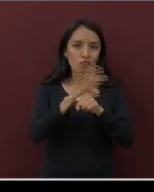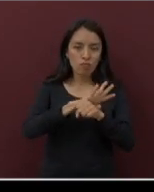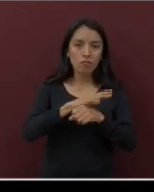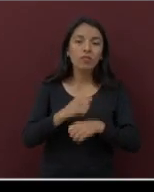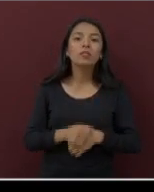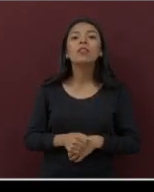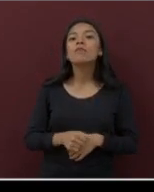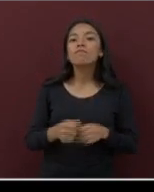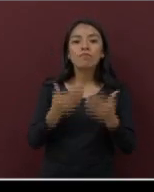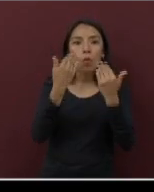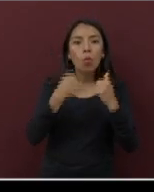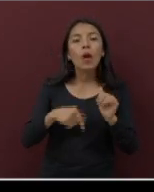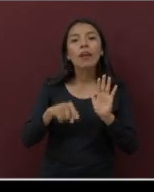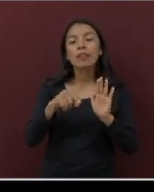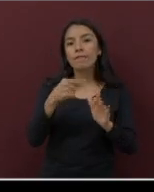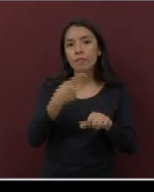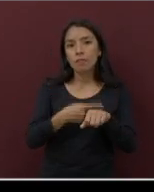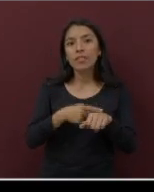Negativos,